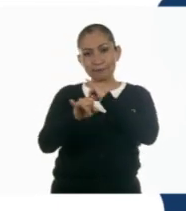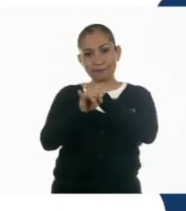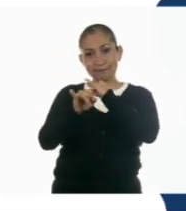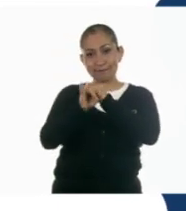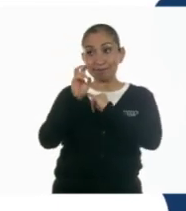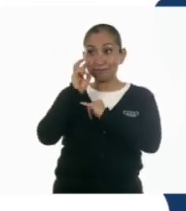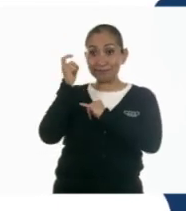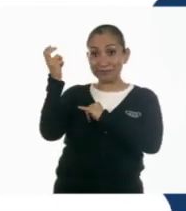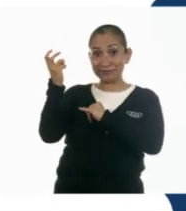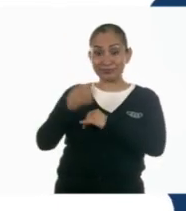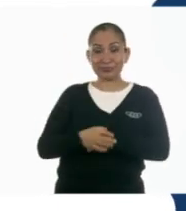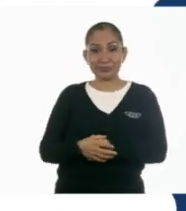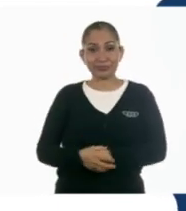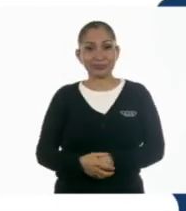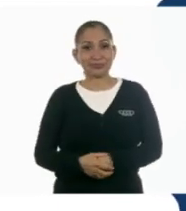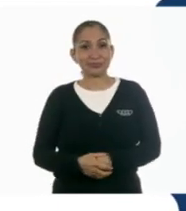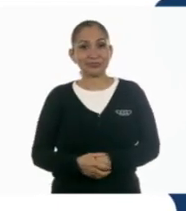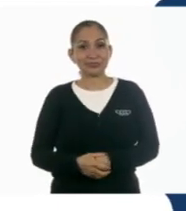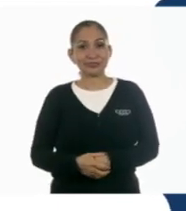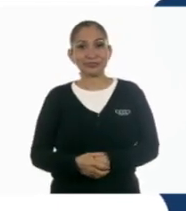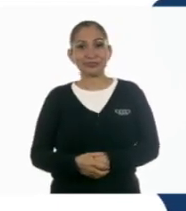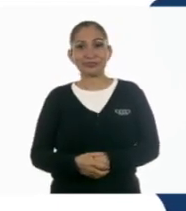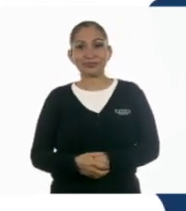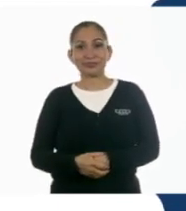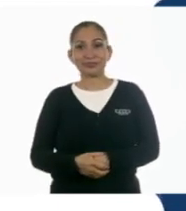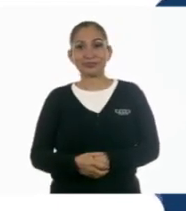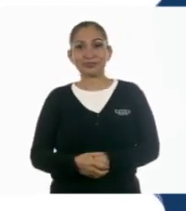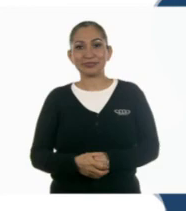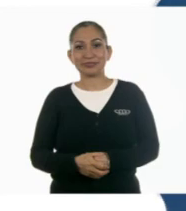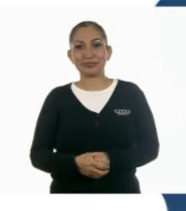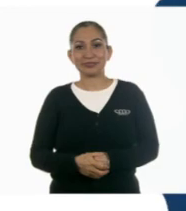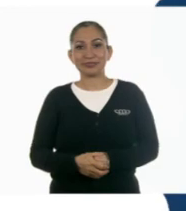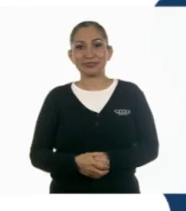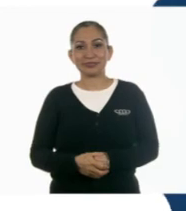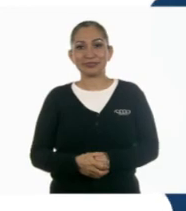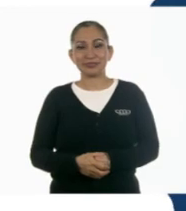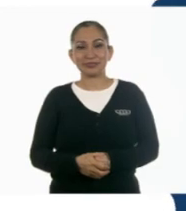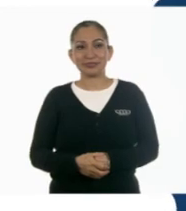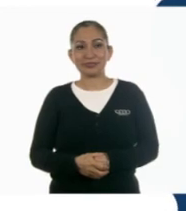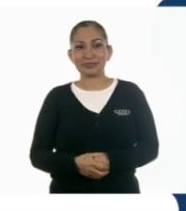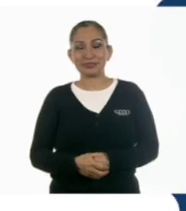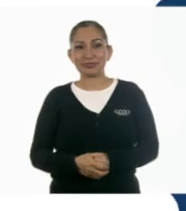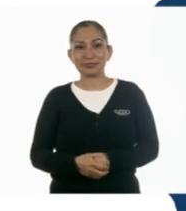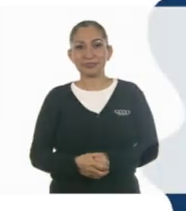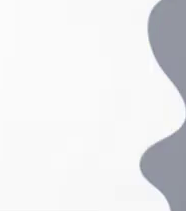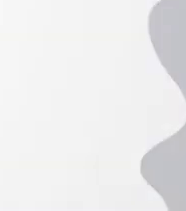en la siguiente liga: aprendeencasa.cep.gov.mx.